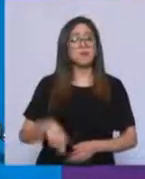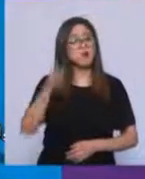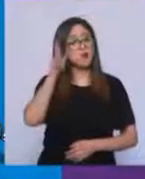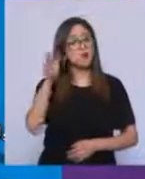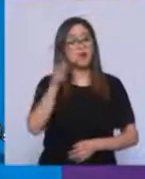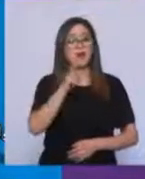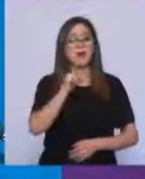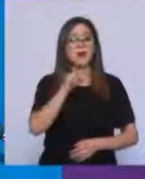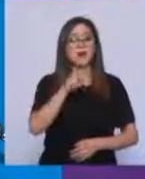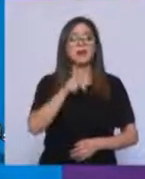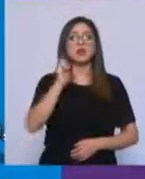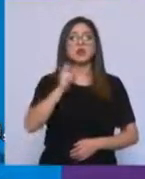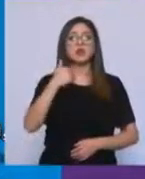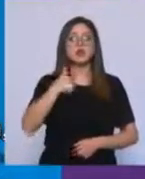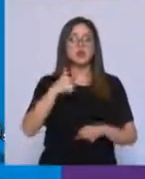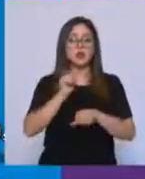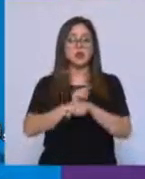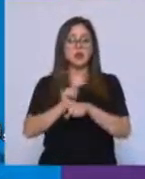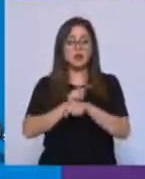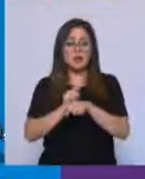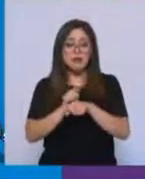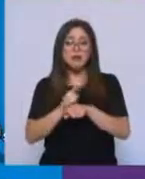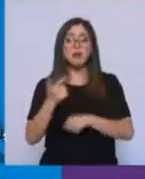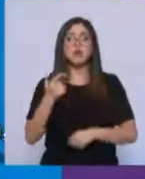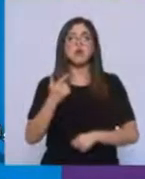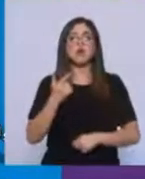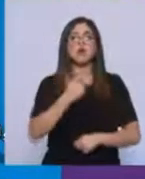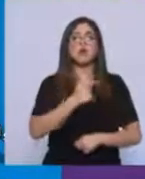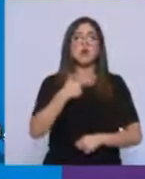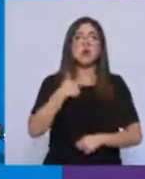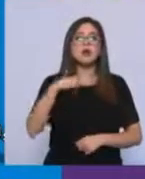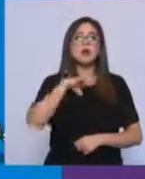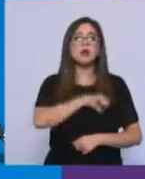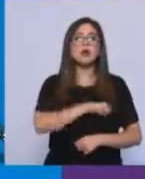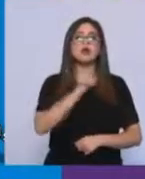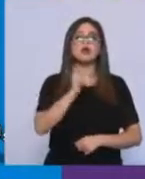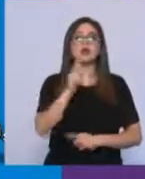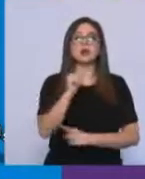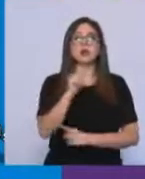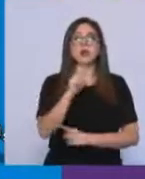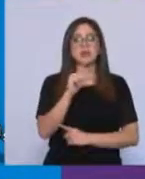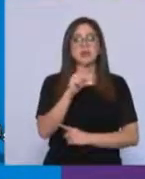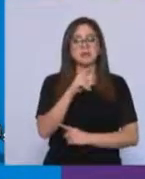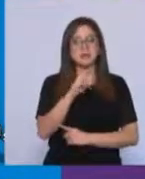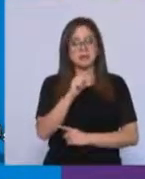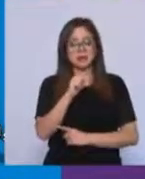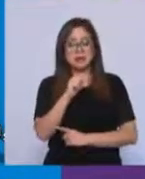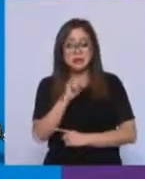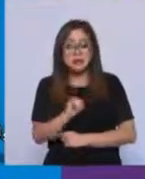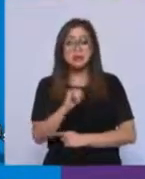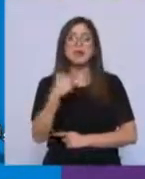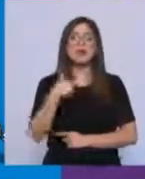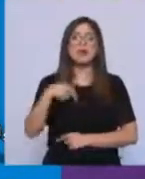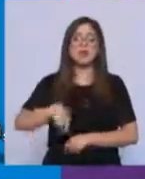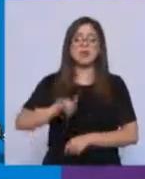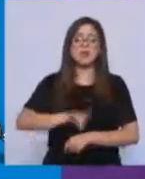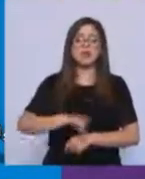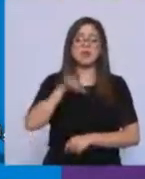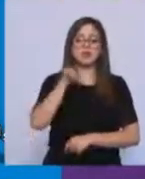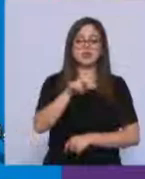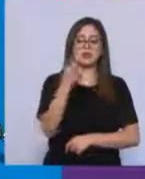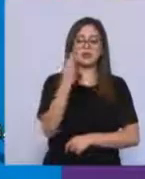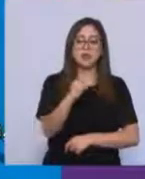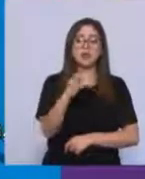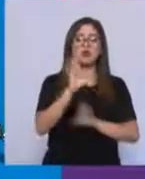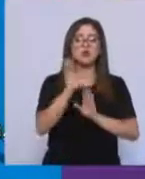Hola, soy Vania y soy un chico gay que tiene gusto por el transvestismo y me alegra que este 17 de mayo